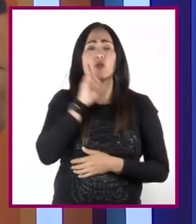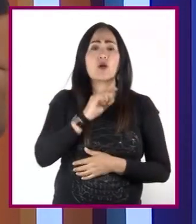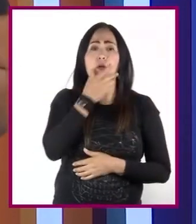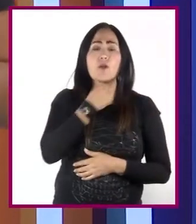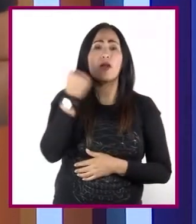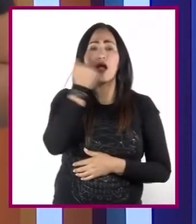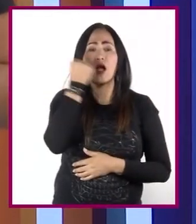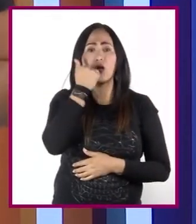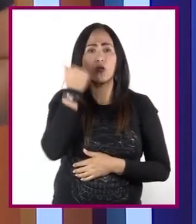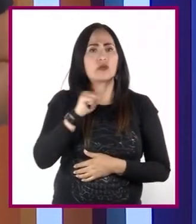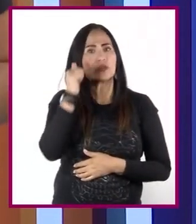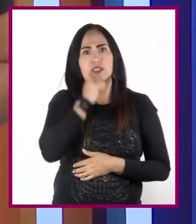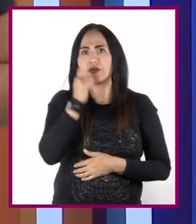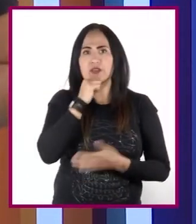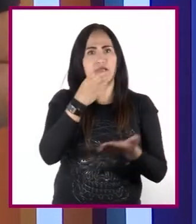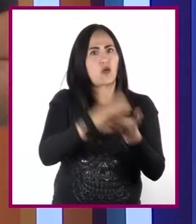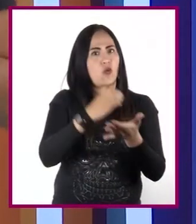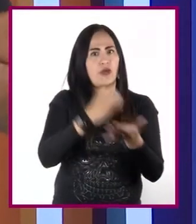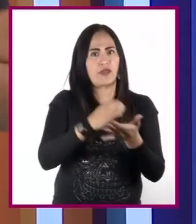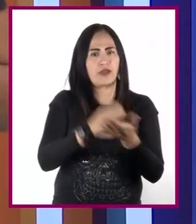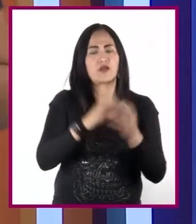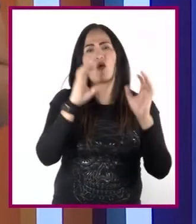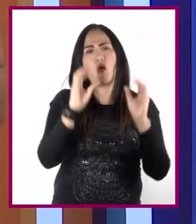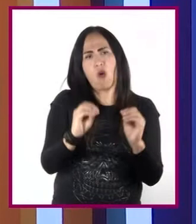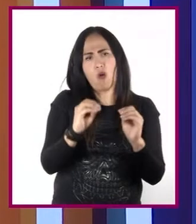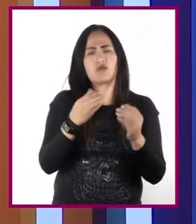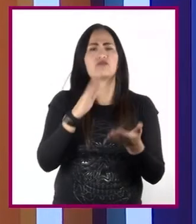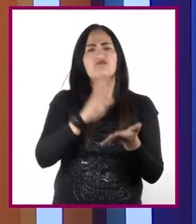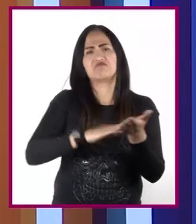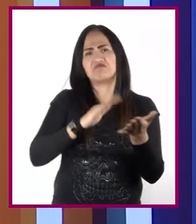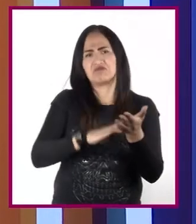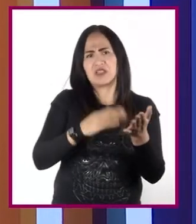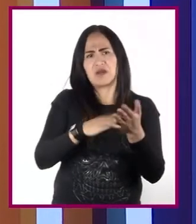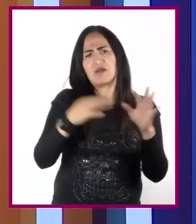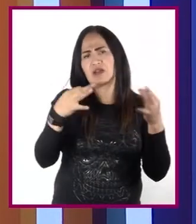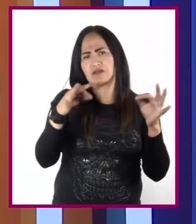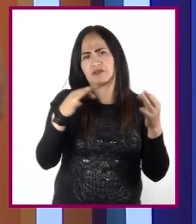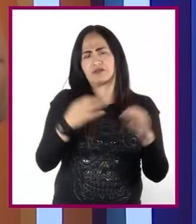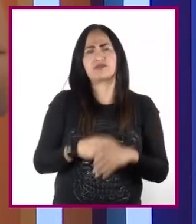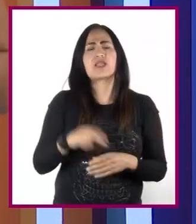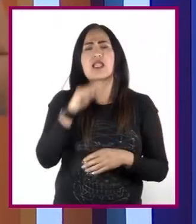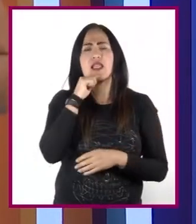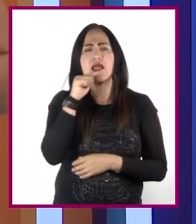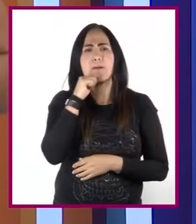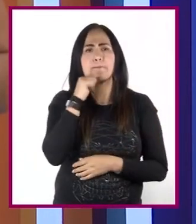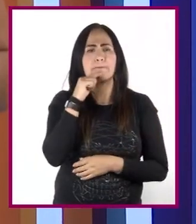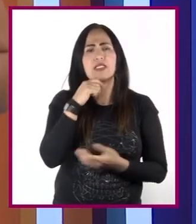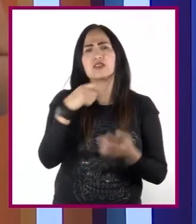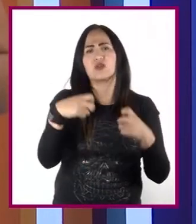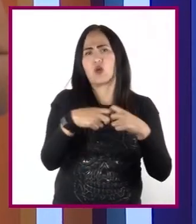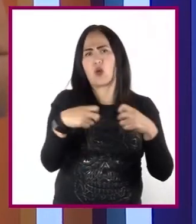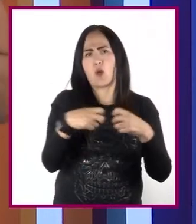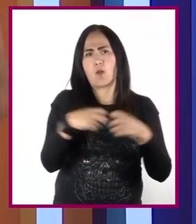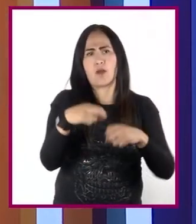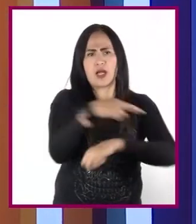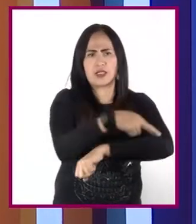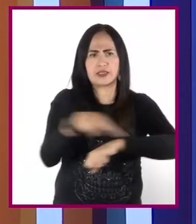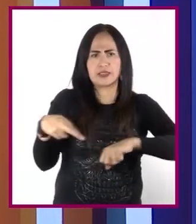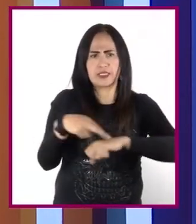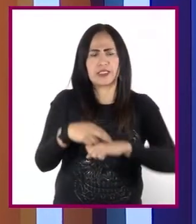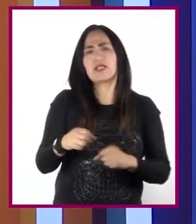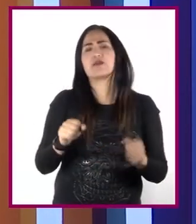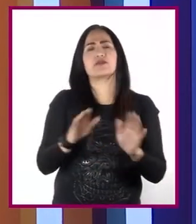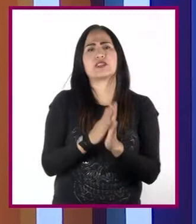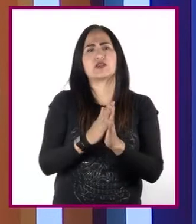tener siempre cerca de ustedes su cuaderno o, en su defecto, hojas reutilizables, lápiz, goma, regla y su libro